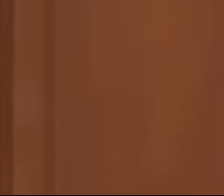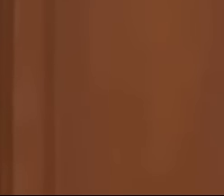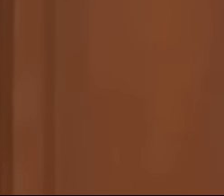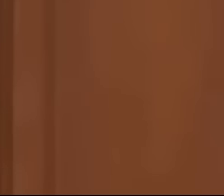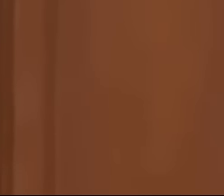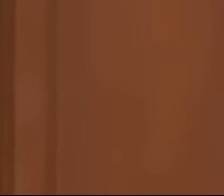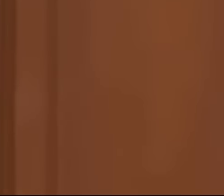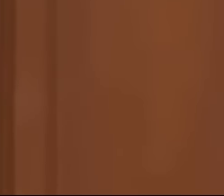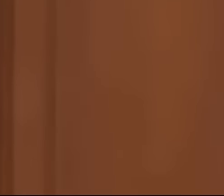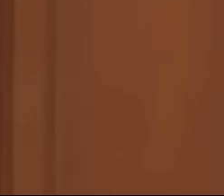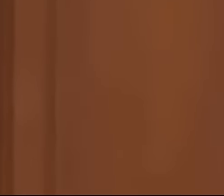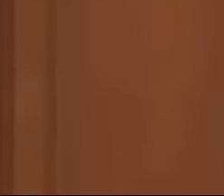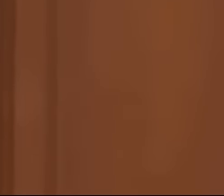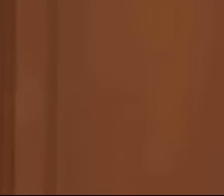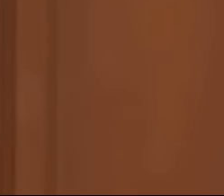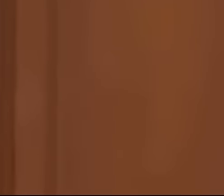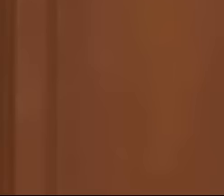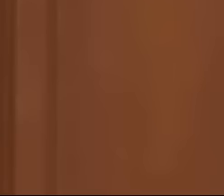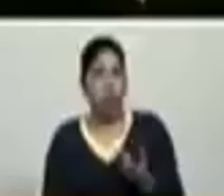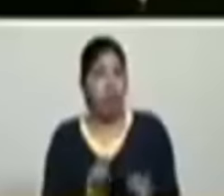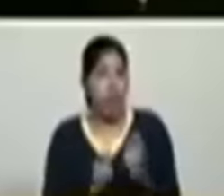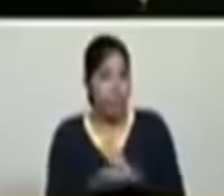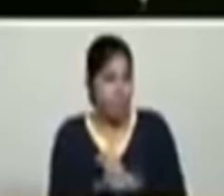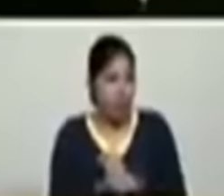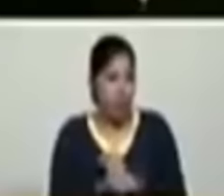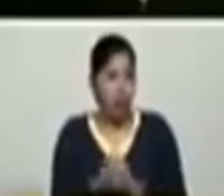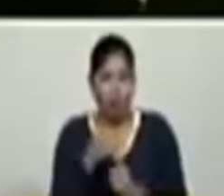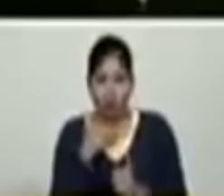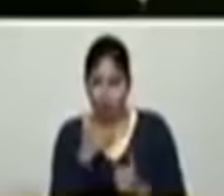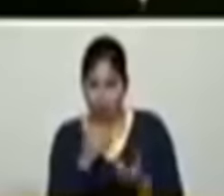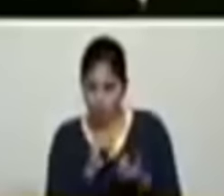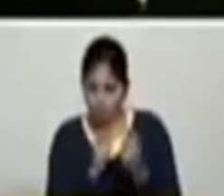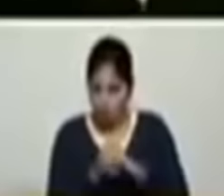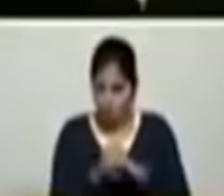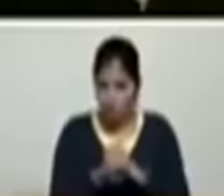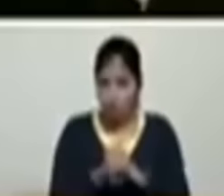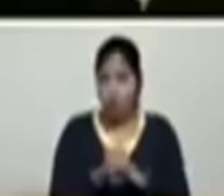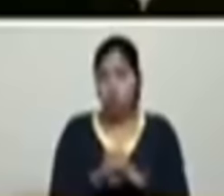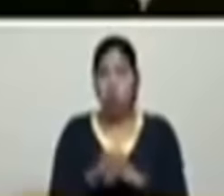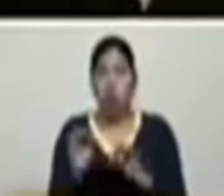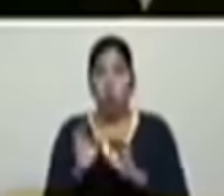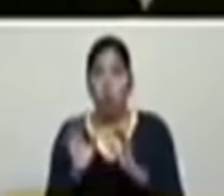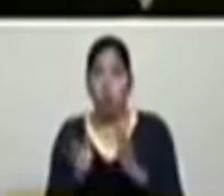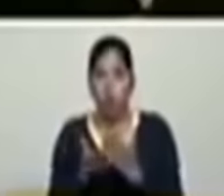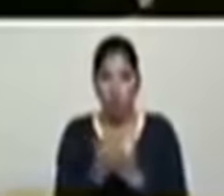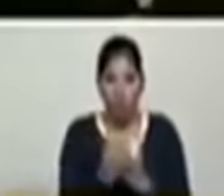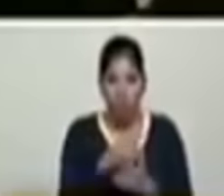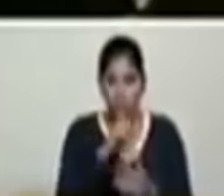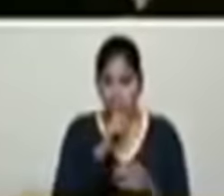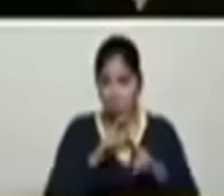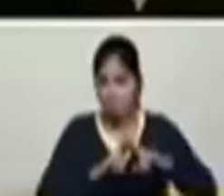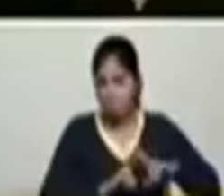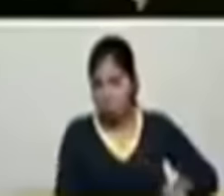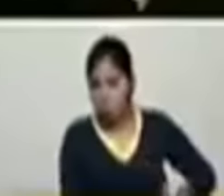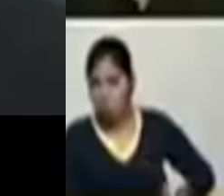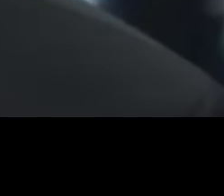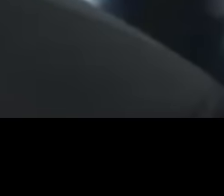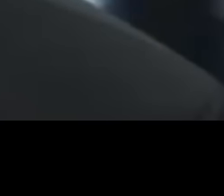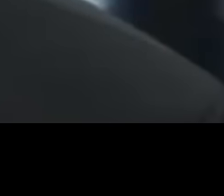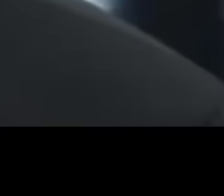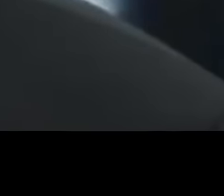Latina, tenemos un profundo interés en los esfuerzos para derrocar básicamente al dictador Nicolás Maduro. Entre estos señores estamos mencionando a Elliot